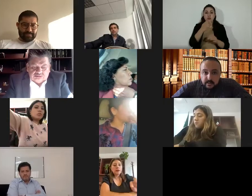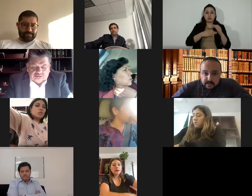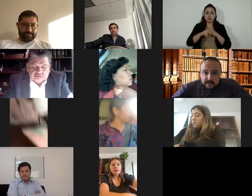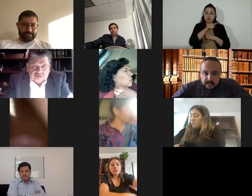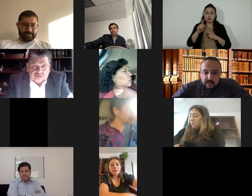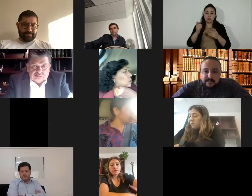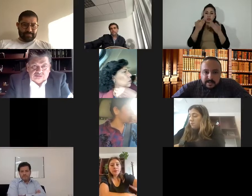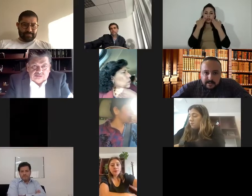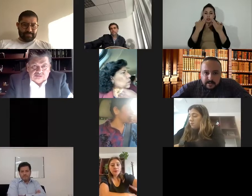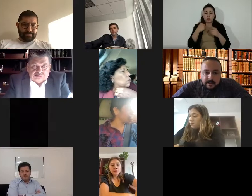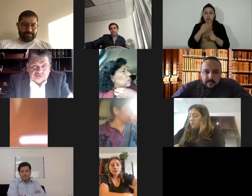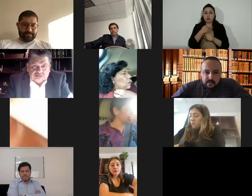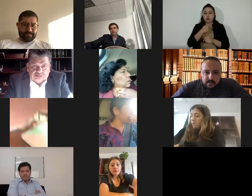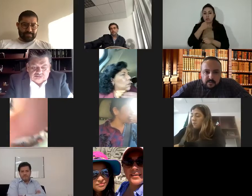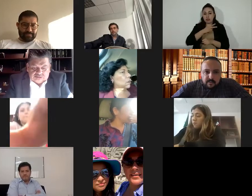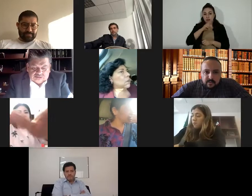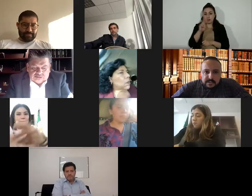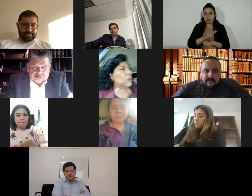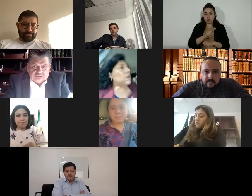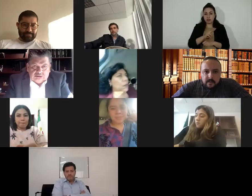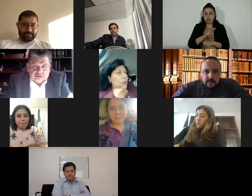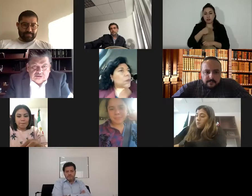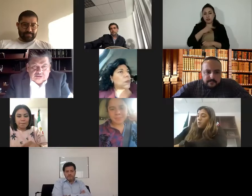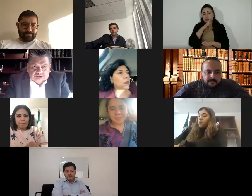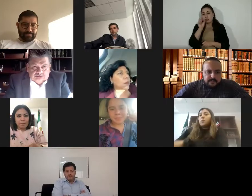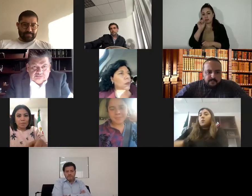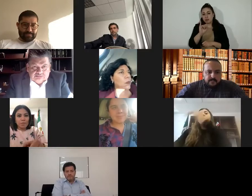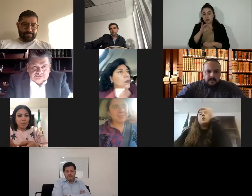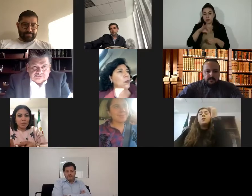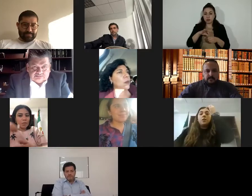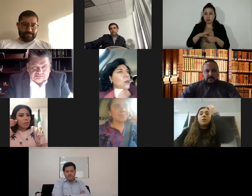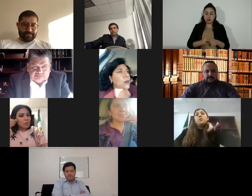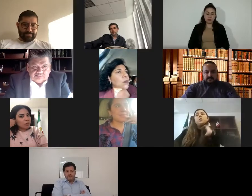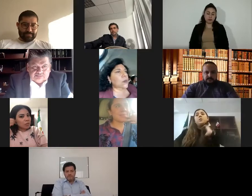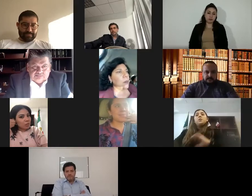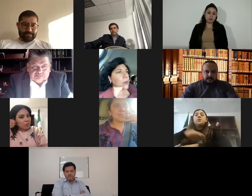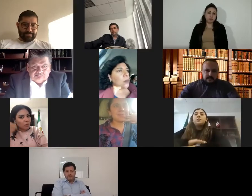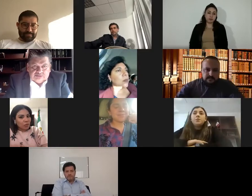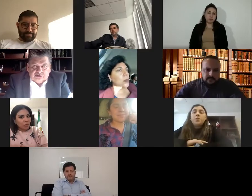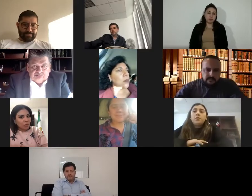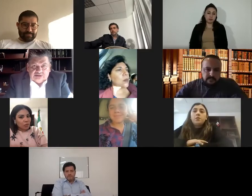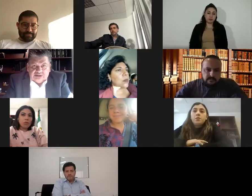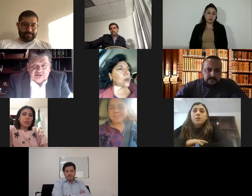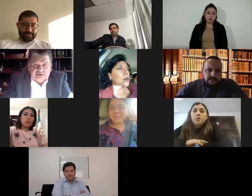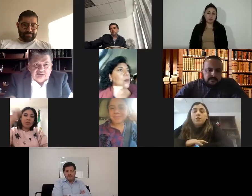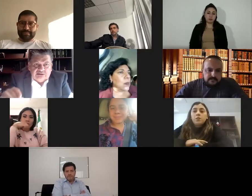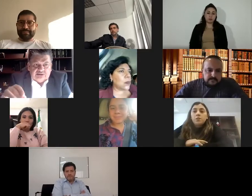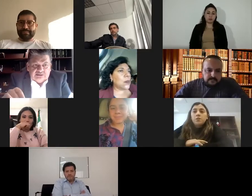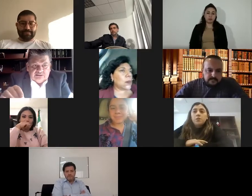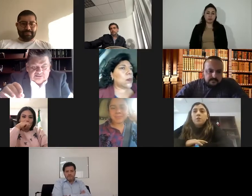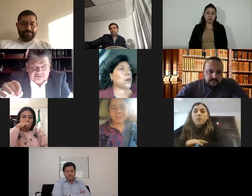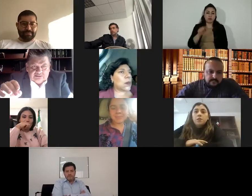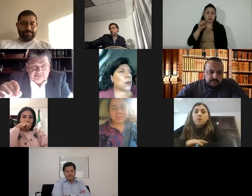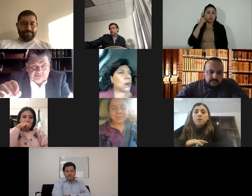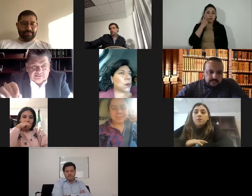que lo que estoy diciendo es verdad. Por supuesto, mi voto es a favor. Gracias, diputada. Diputado Ernesto